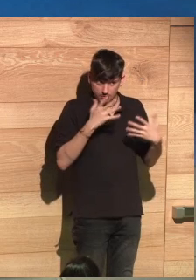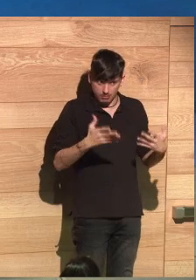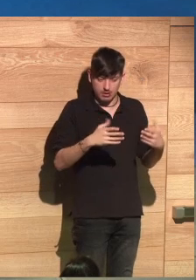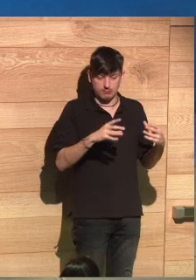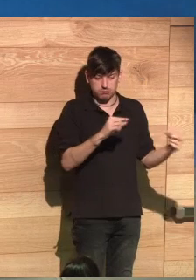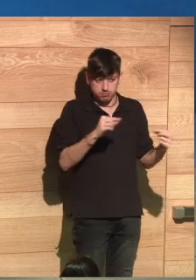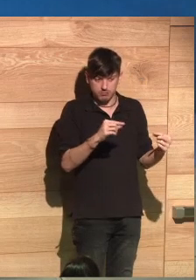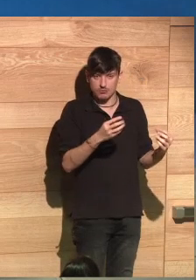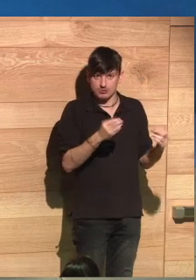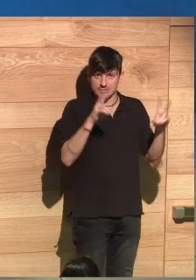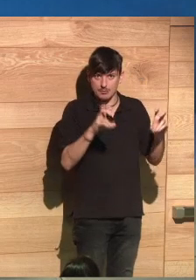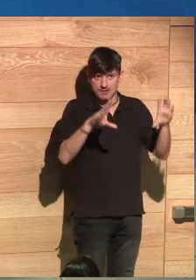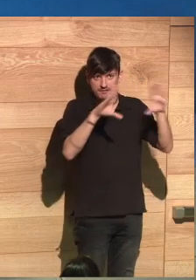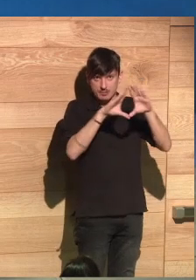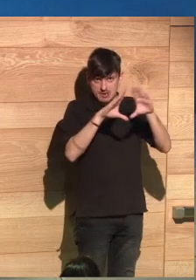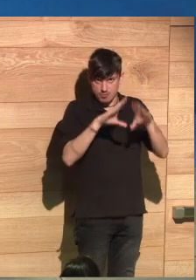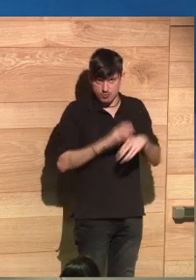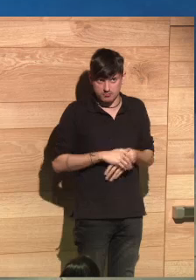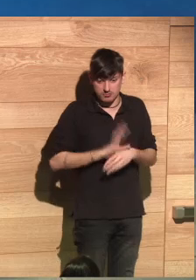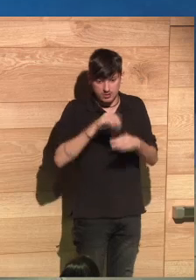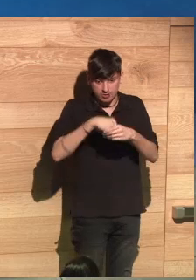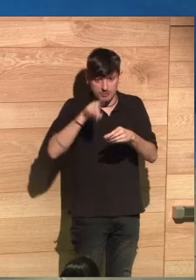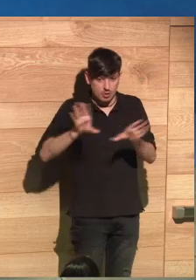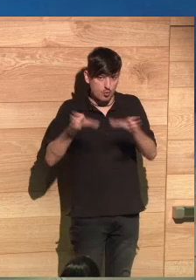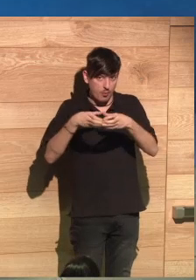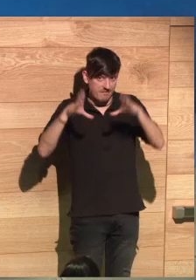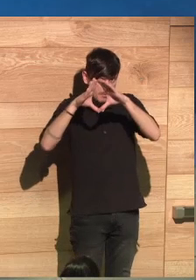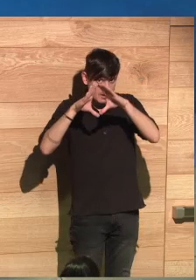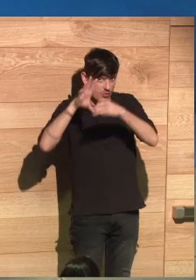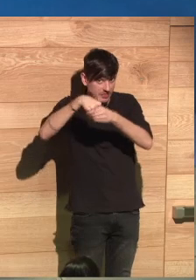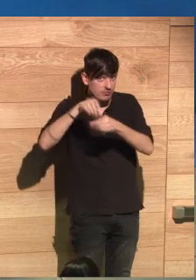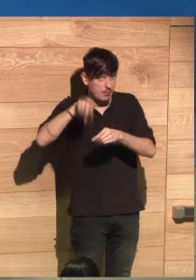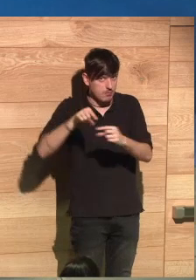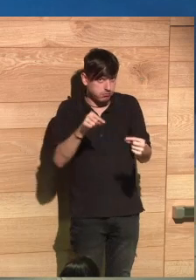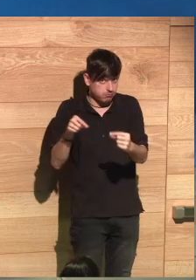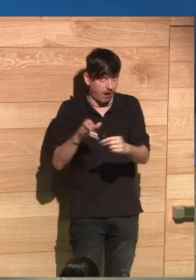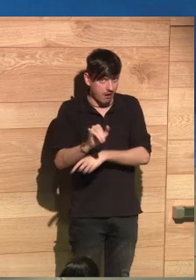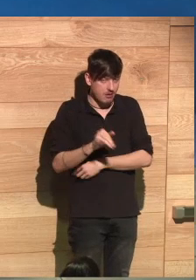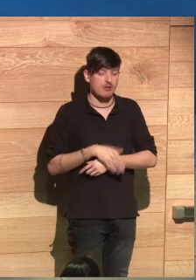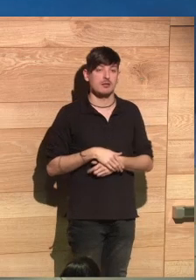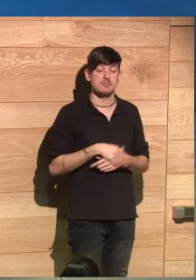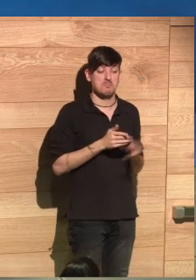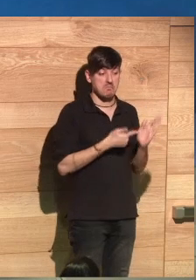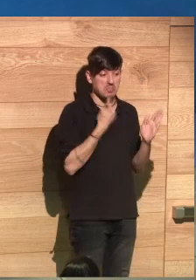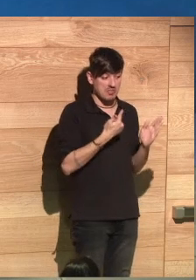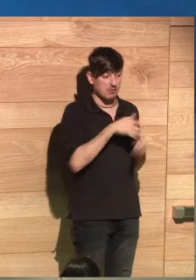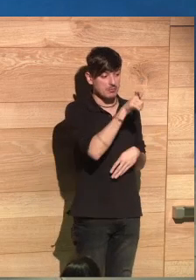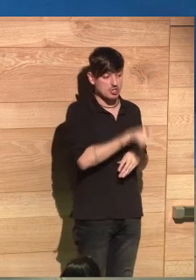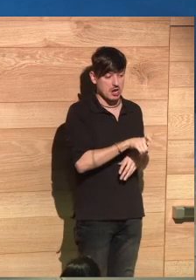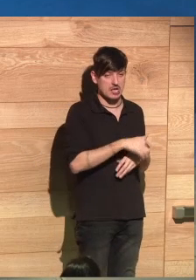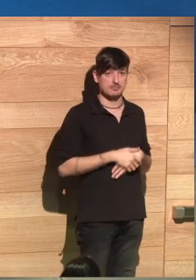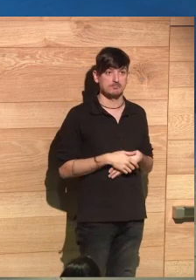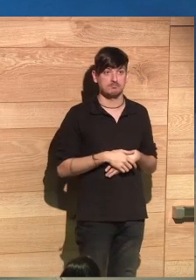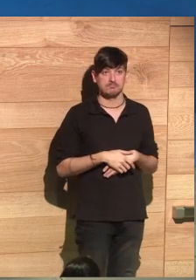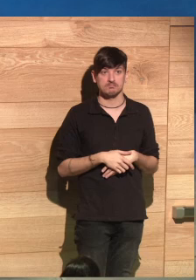permanentemente discusiones enconadas, incluso dentro de las propias feministas, ¿no? Dice en un momento uno de tus